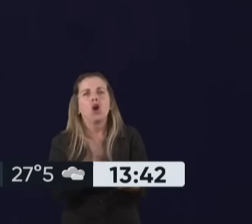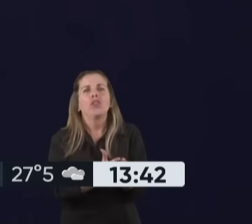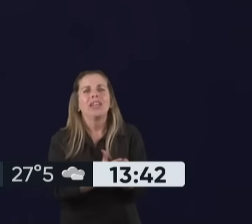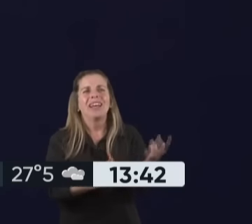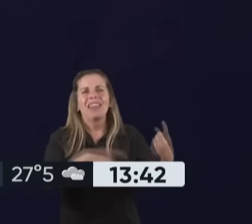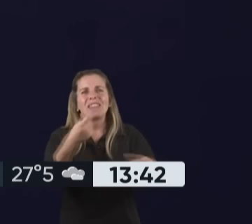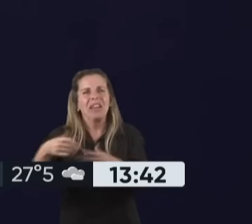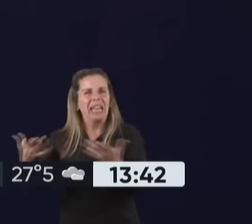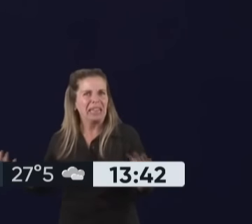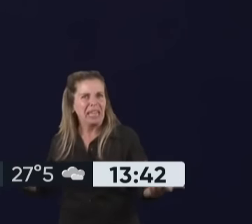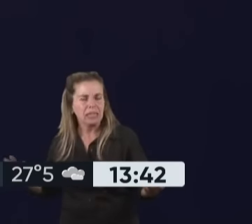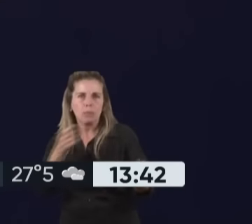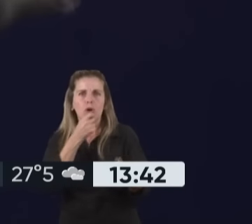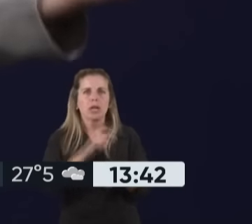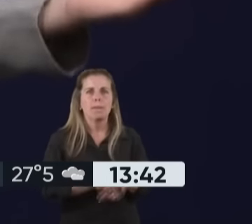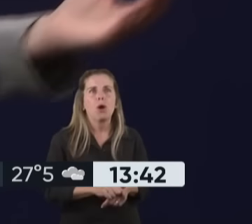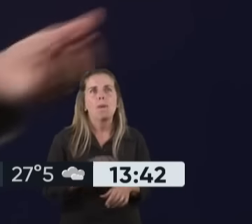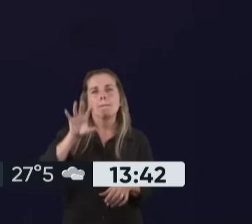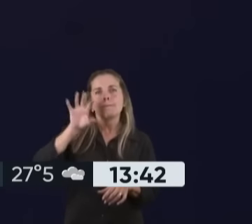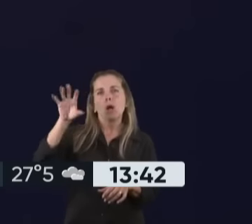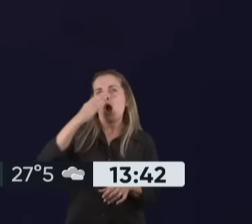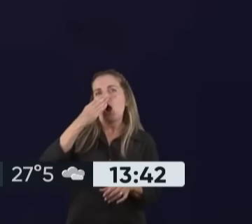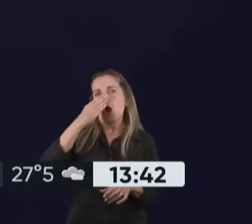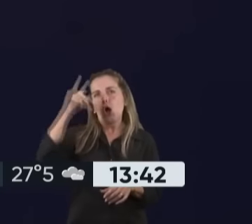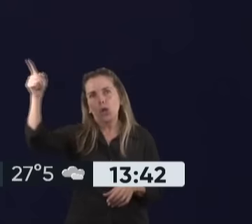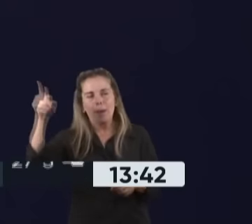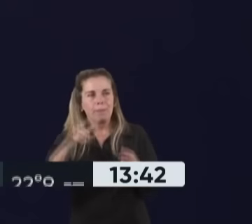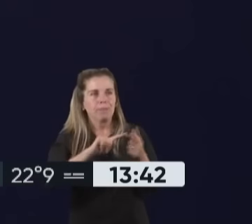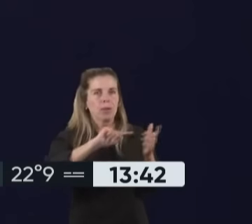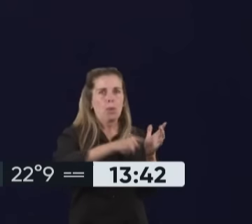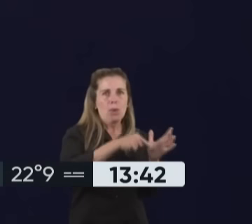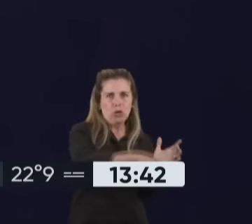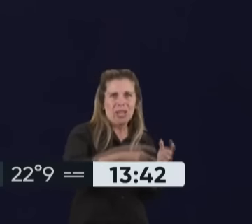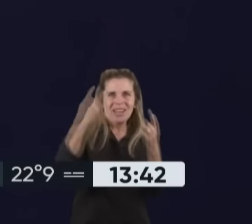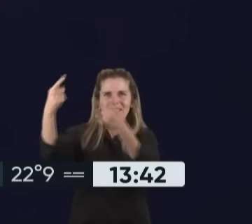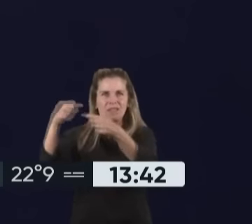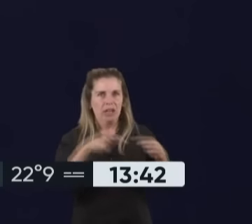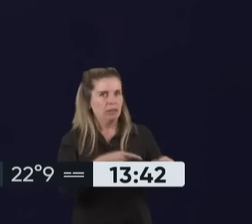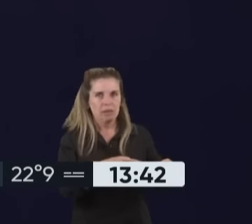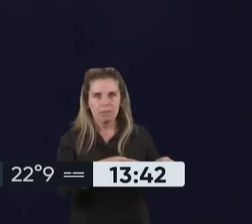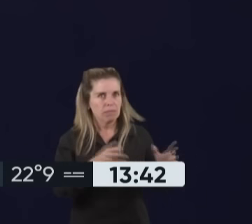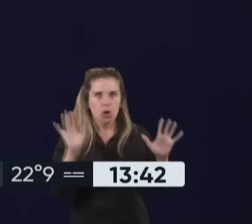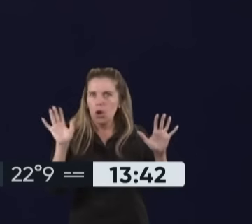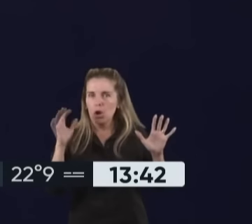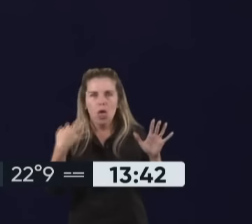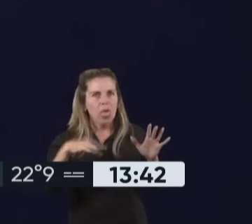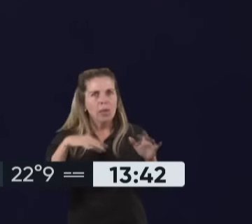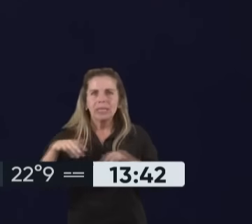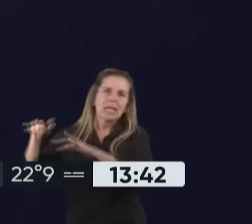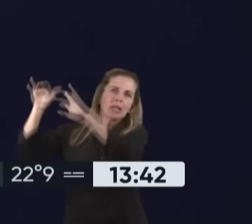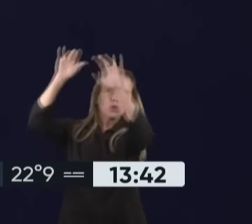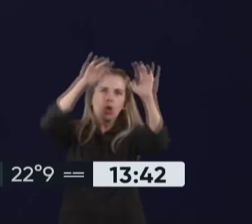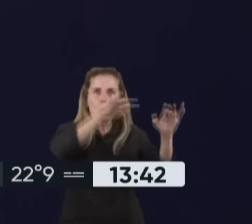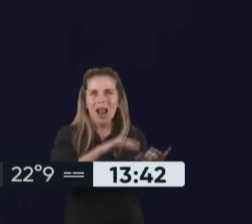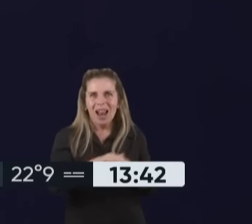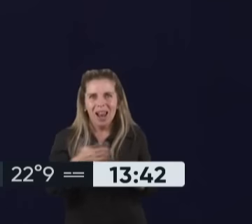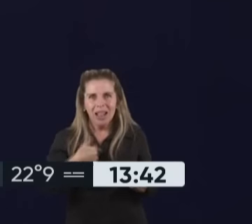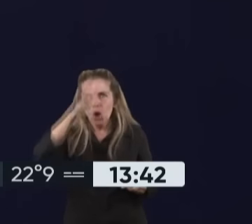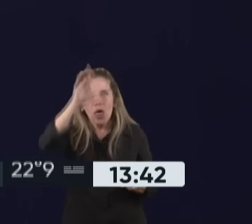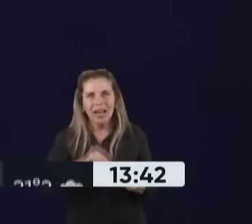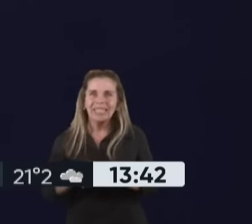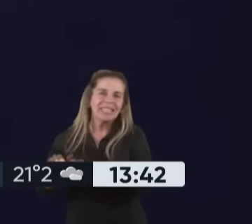delitos en la provincia de Córdoba y en la provincia de Buenos Aires, ¿no? No, el Código Penal rige para todos,